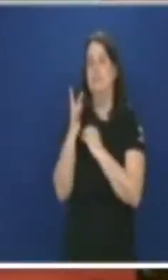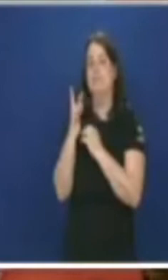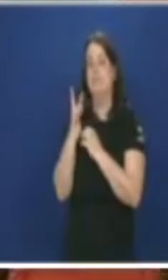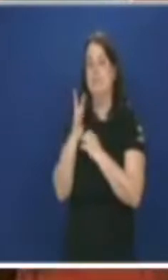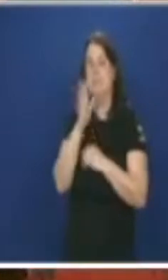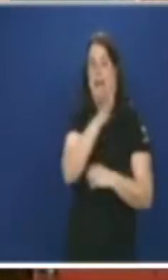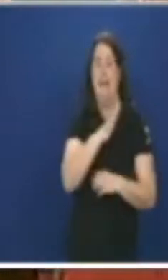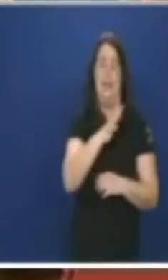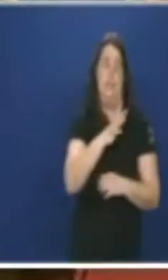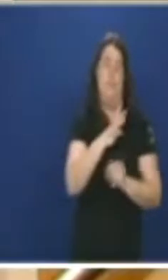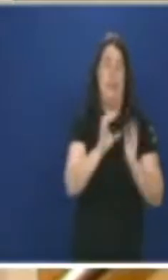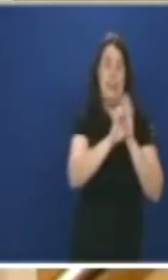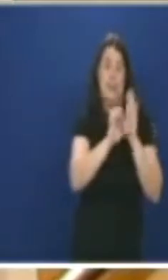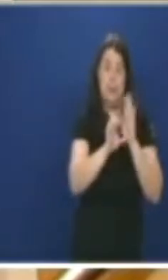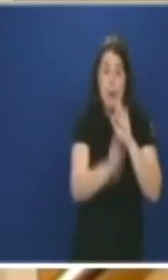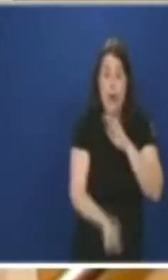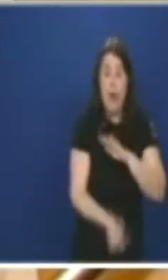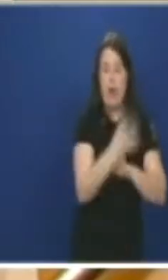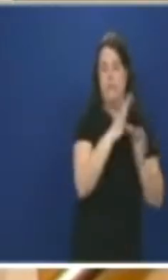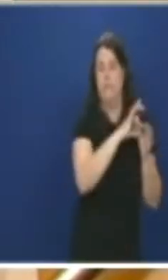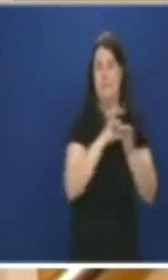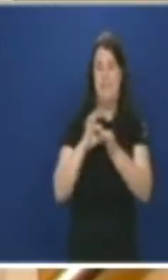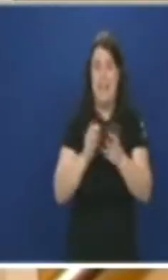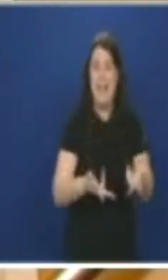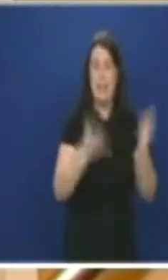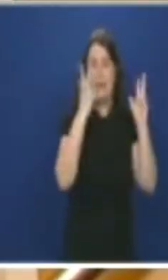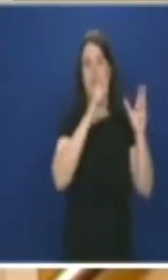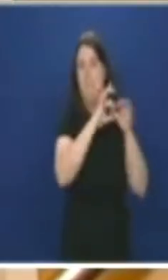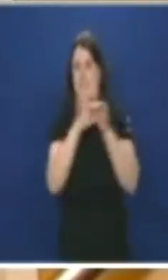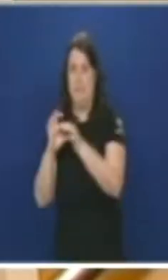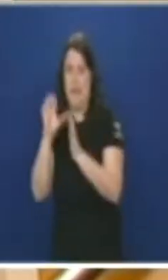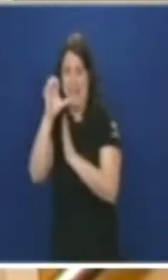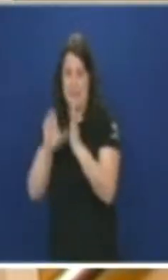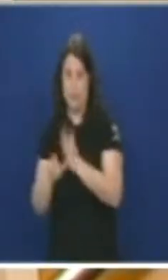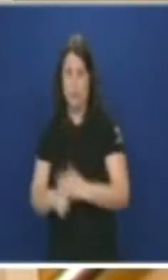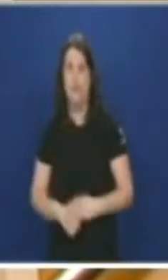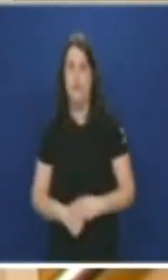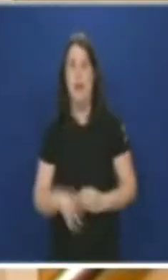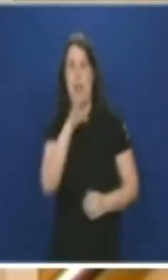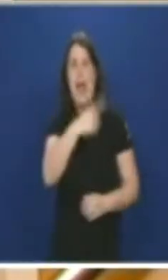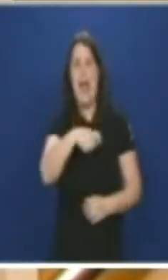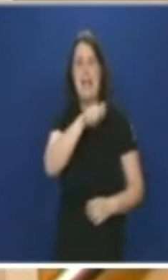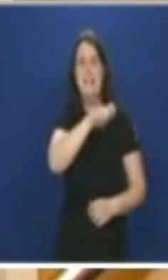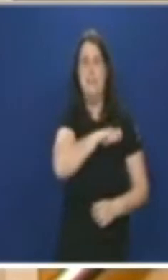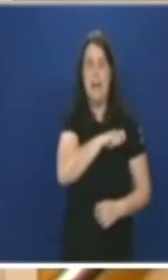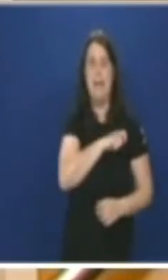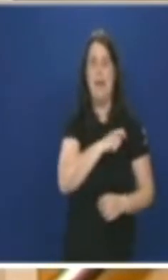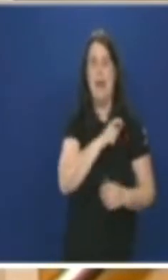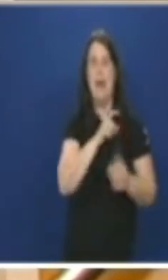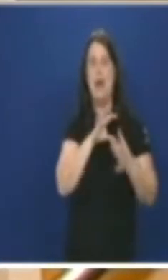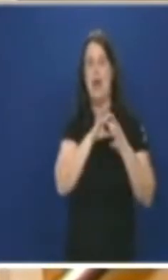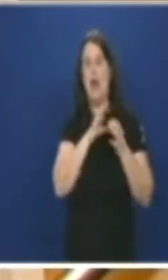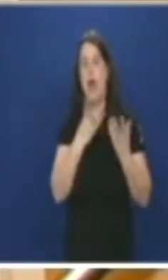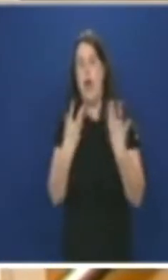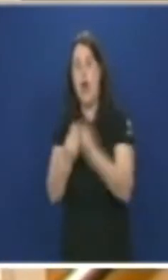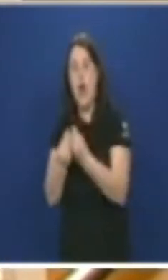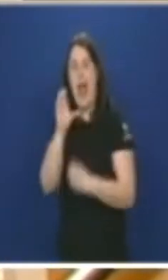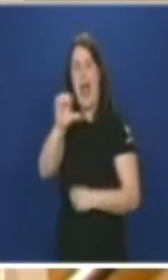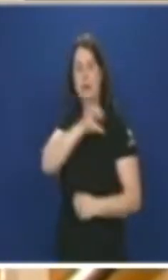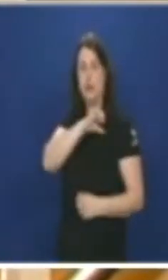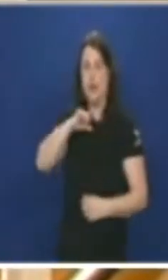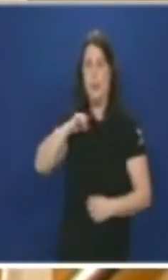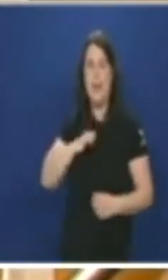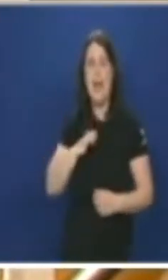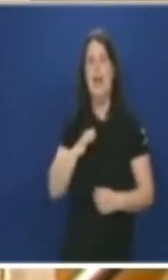democrático. No gran escenario das democracias non aparece unha España con autonomías, senón unha España